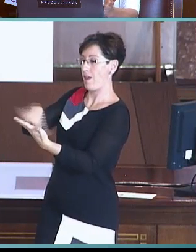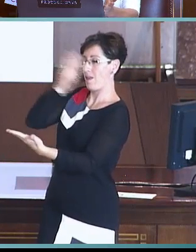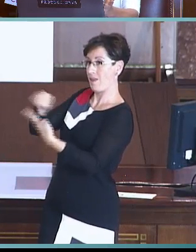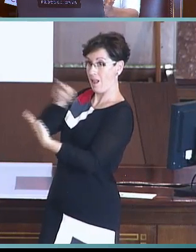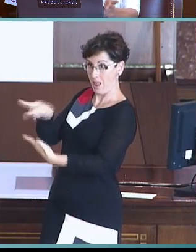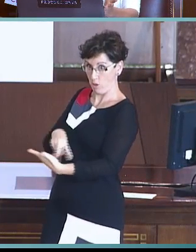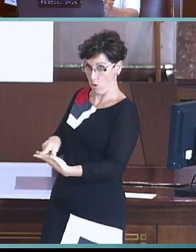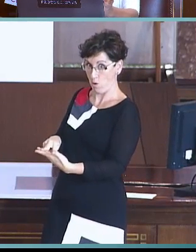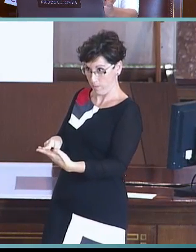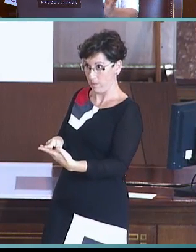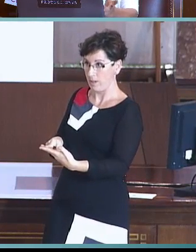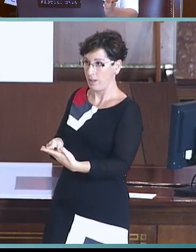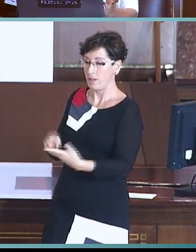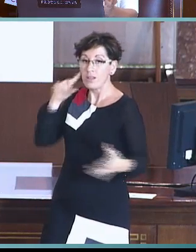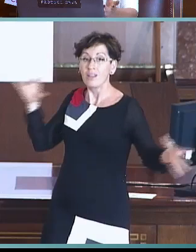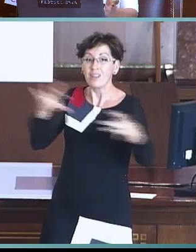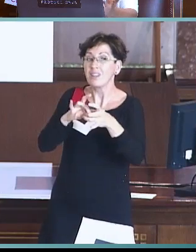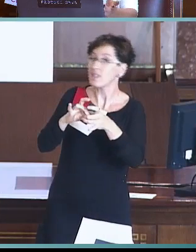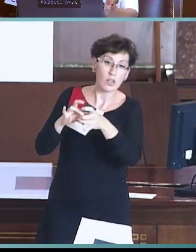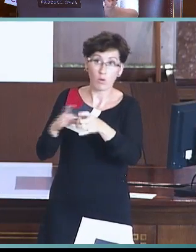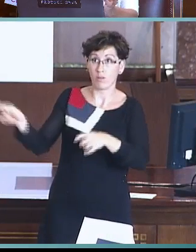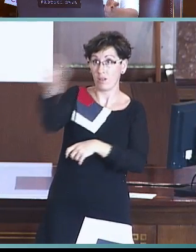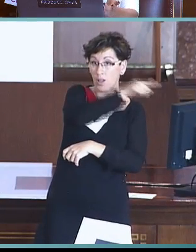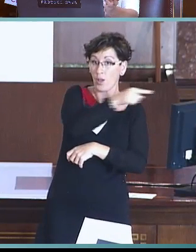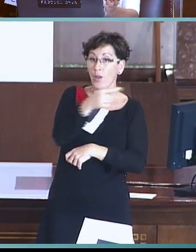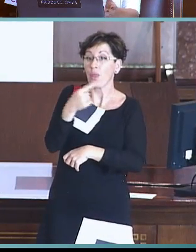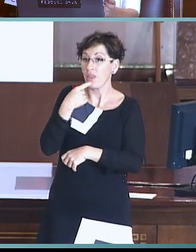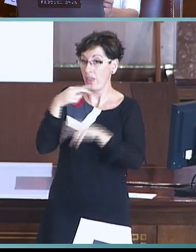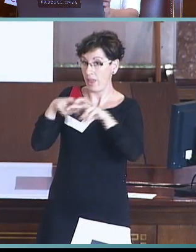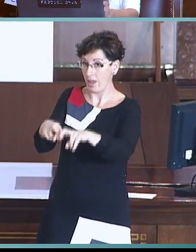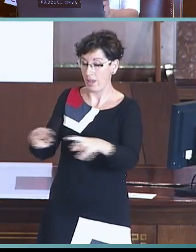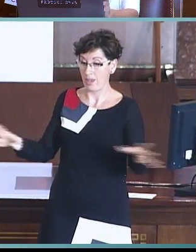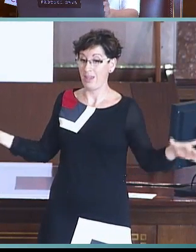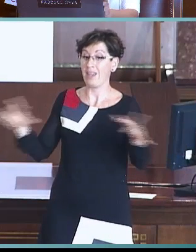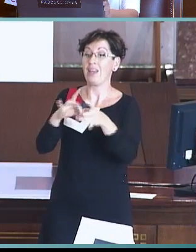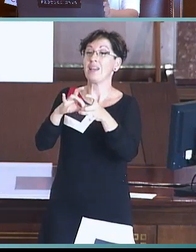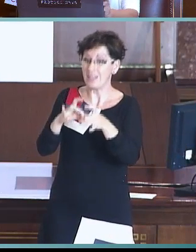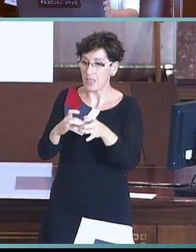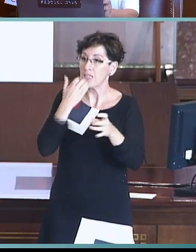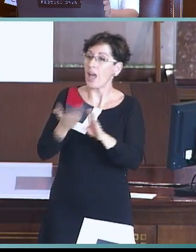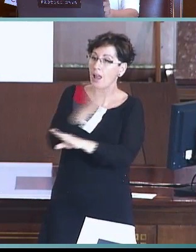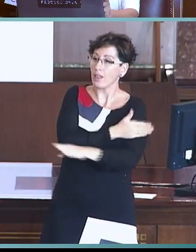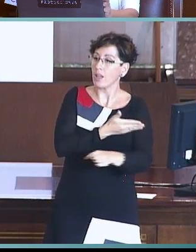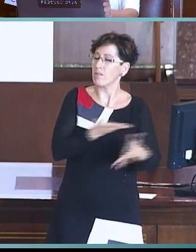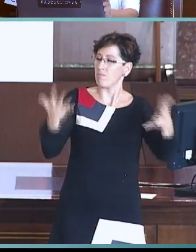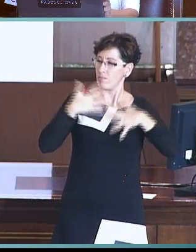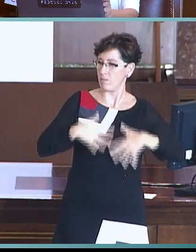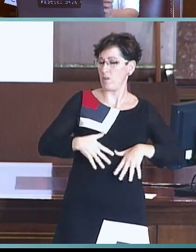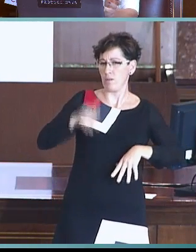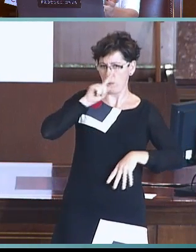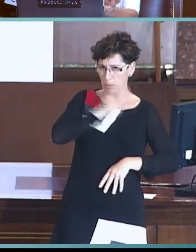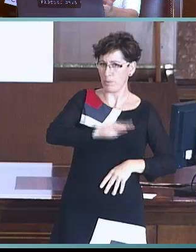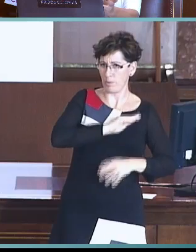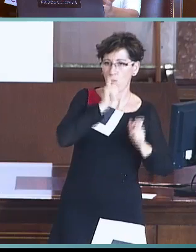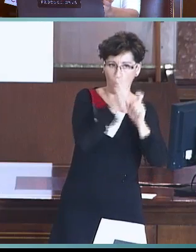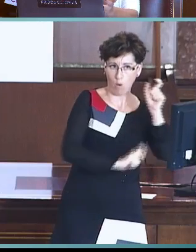los estudios señalan que esta relación se da, pero cuando hablamos de un vocabulario profundo. Y